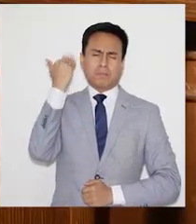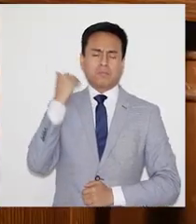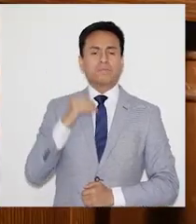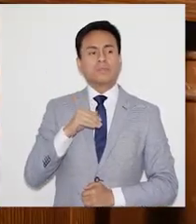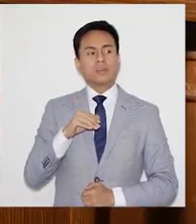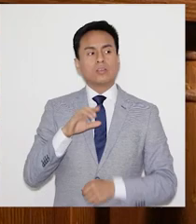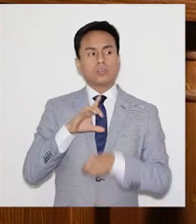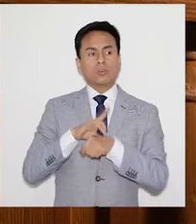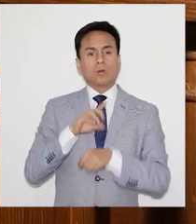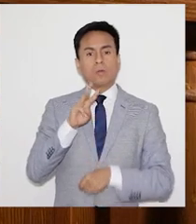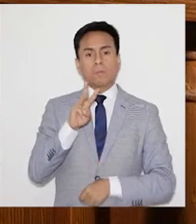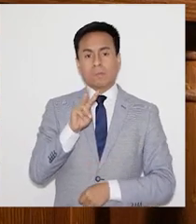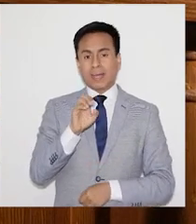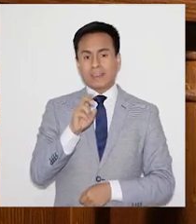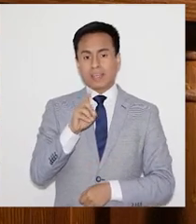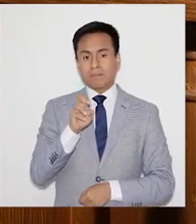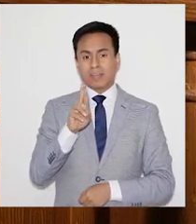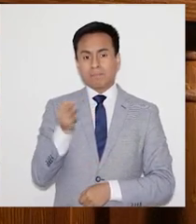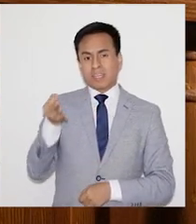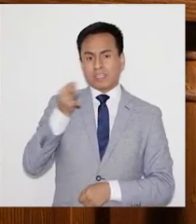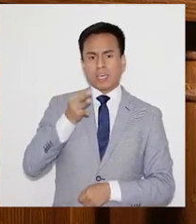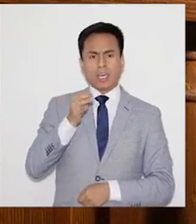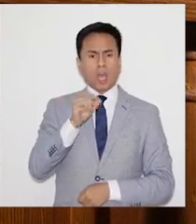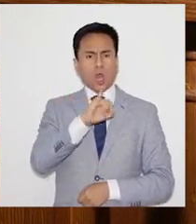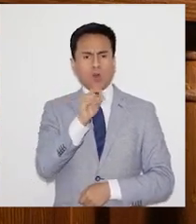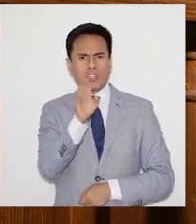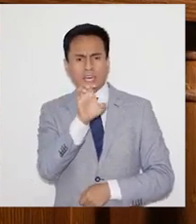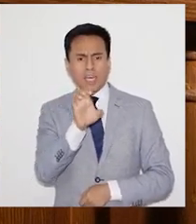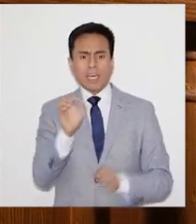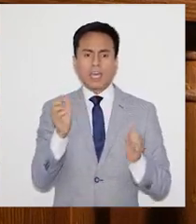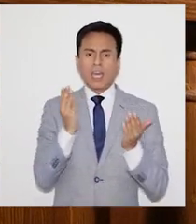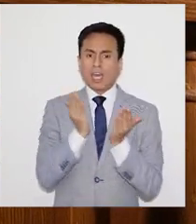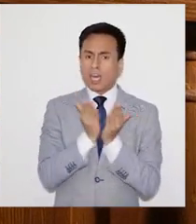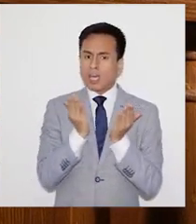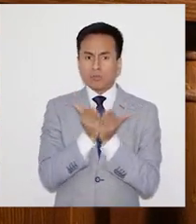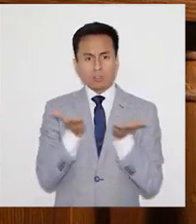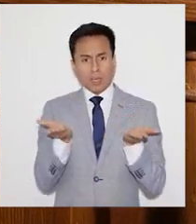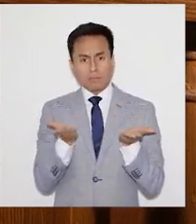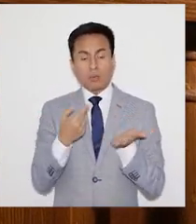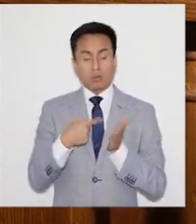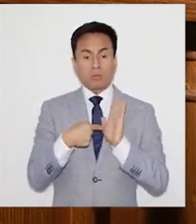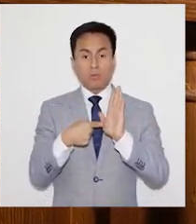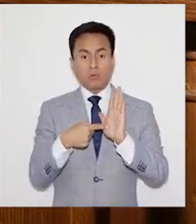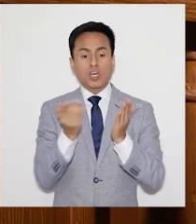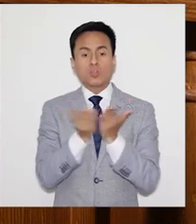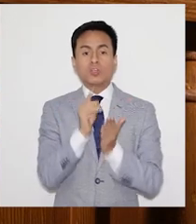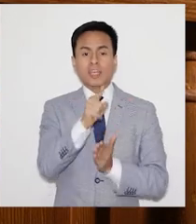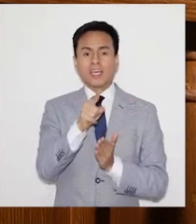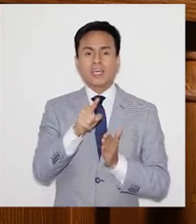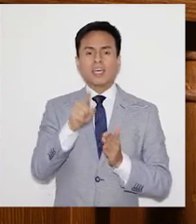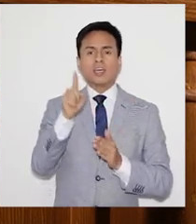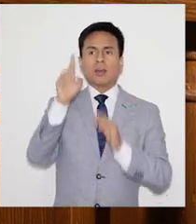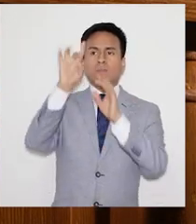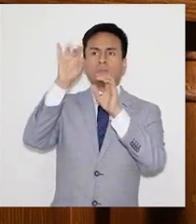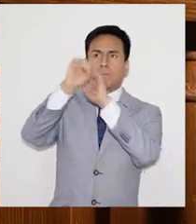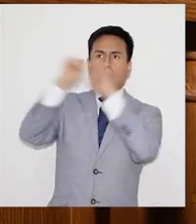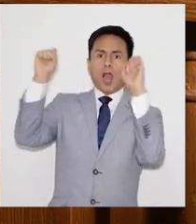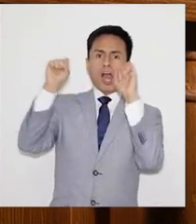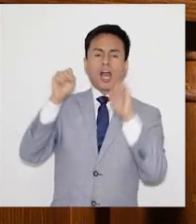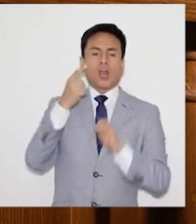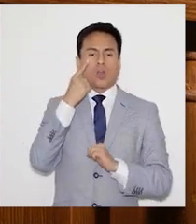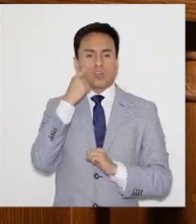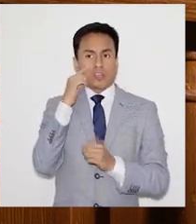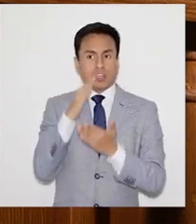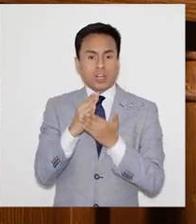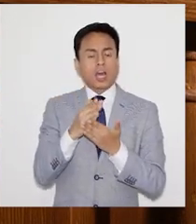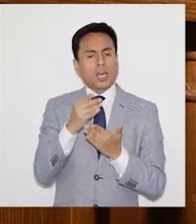El doctor Vandenberg me dijo, bueno, José, ¿por qué no estudiamos? Le propongo que estudie usted las supernovas que se